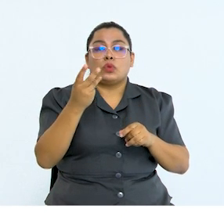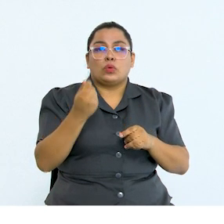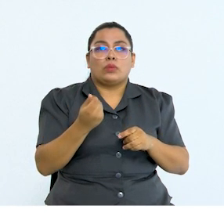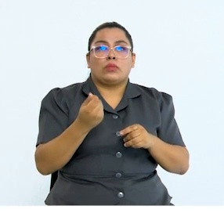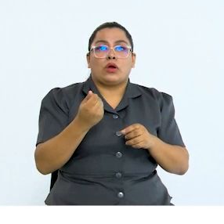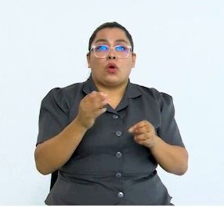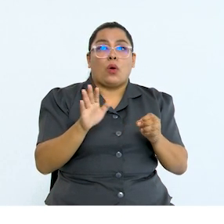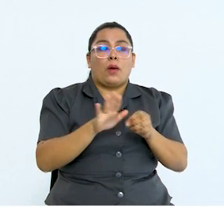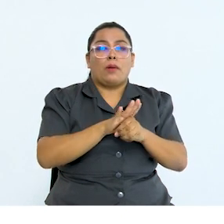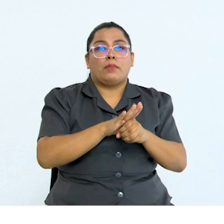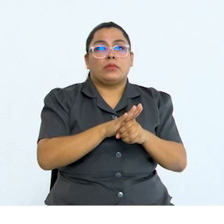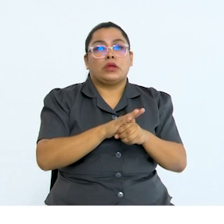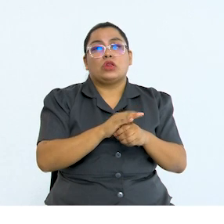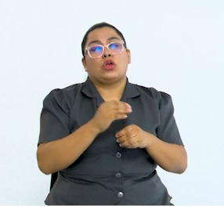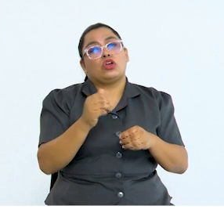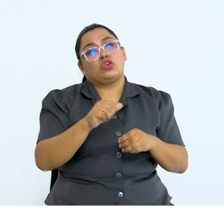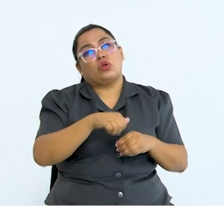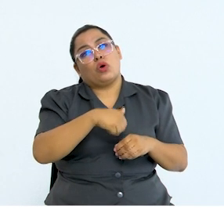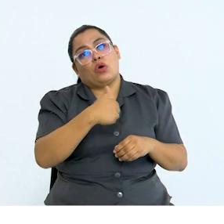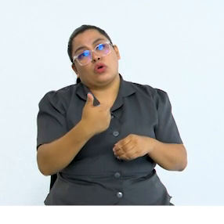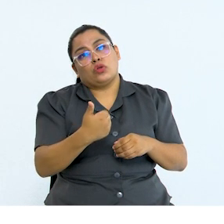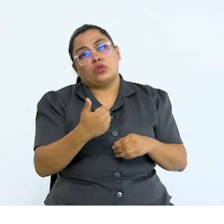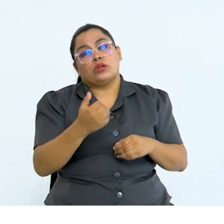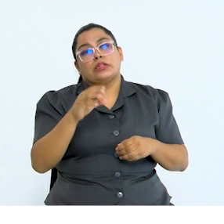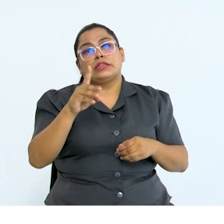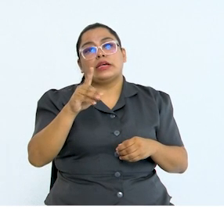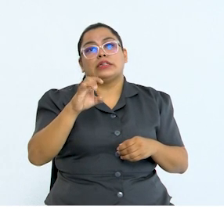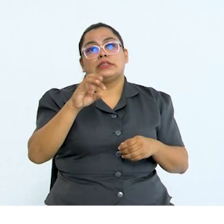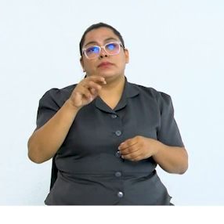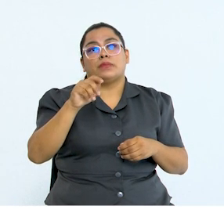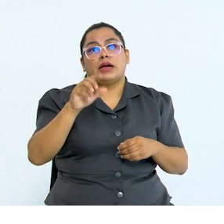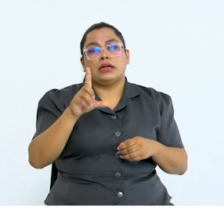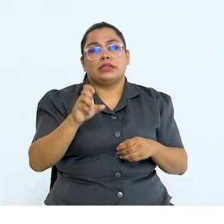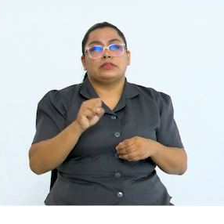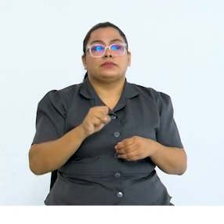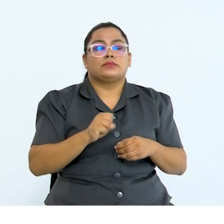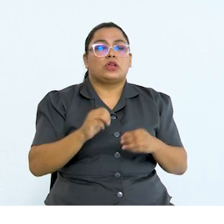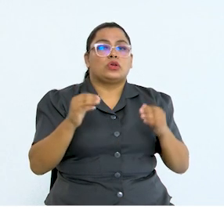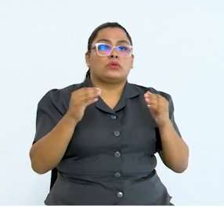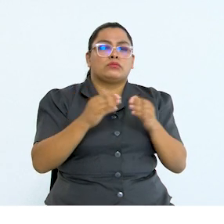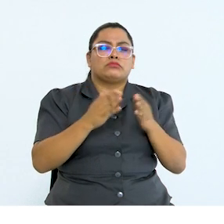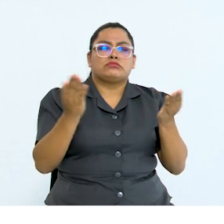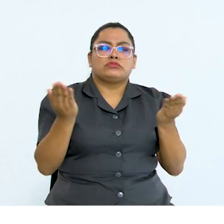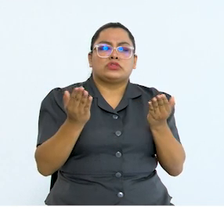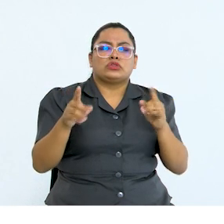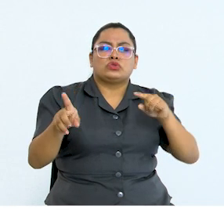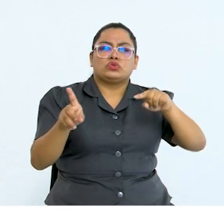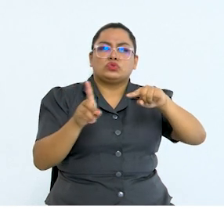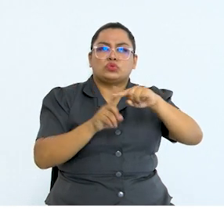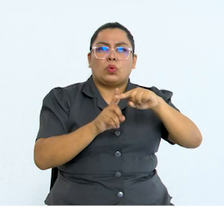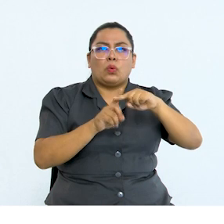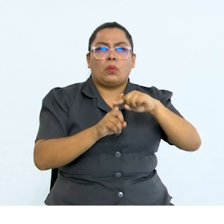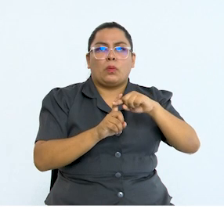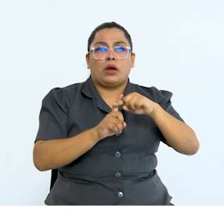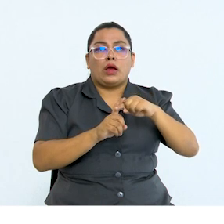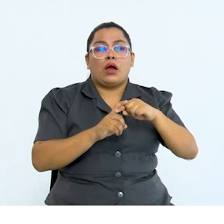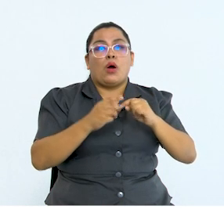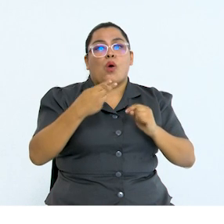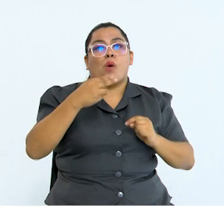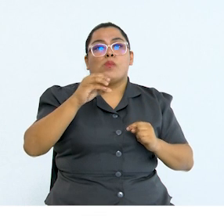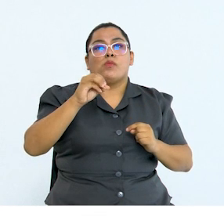redondeados y con decimales hasta las centésimas. Además, se realizan sumas de fracciones homogéneas.